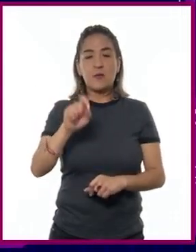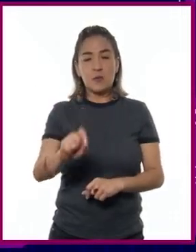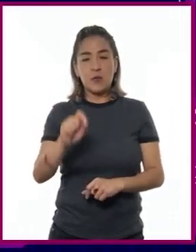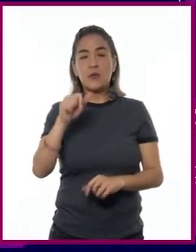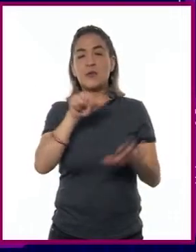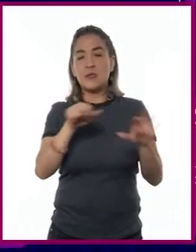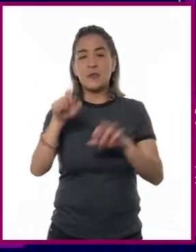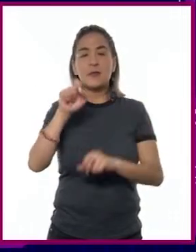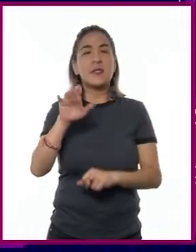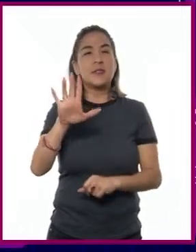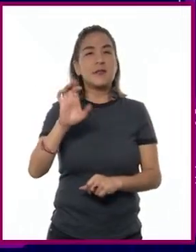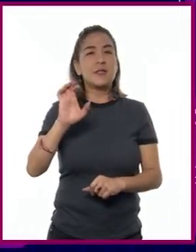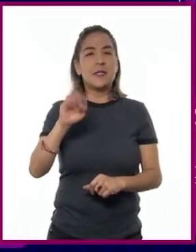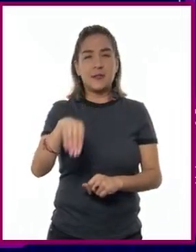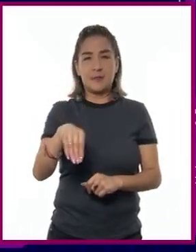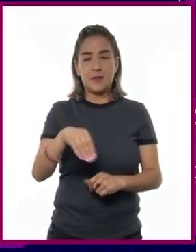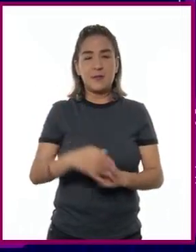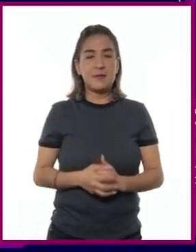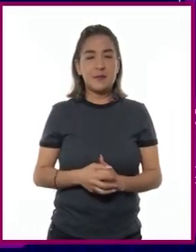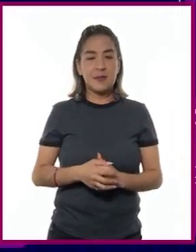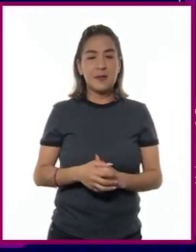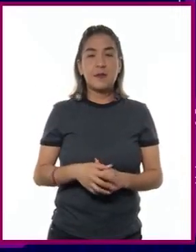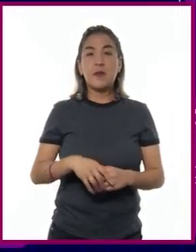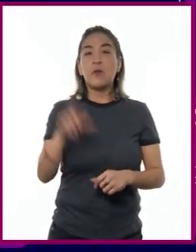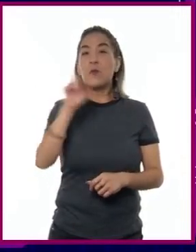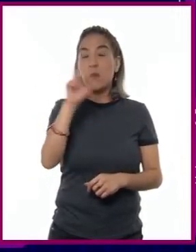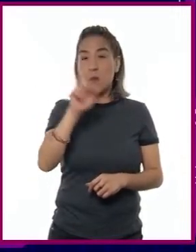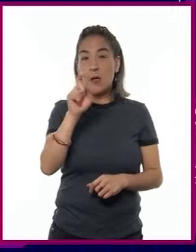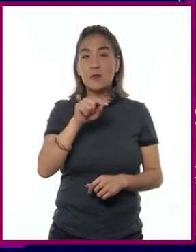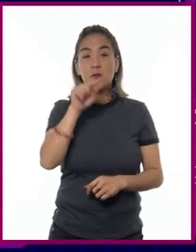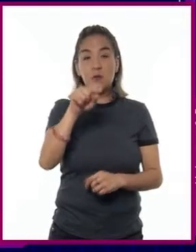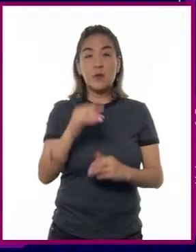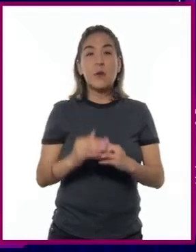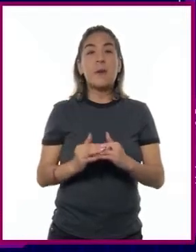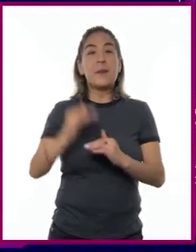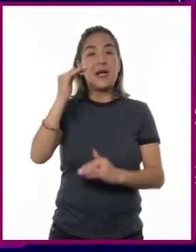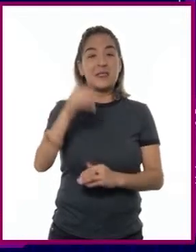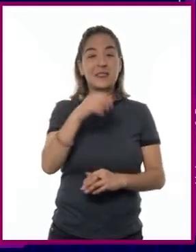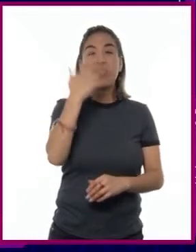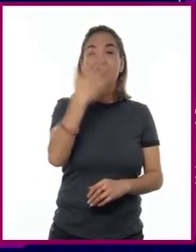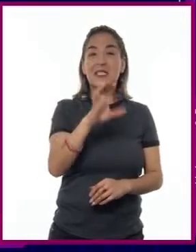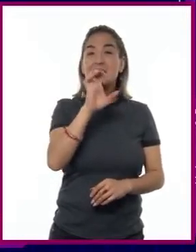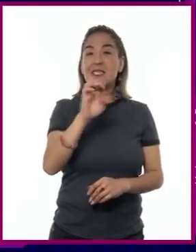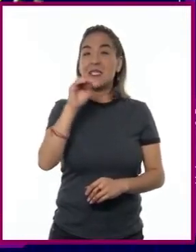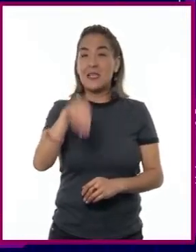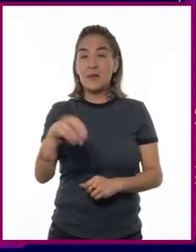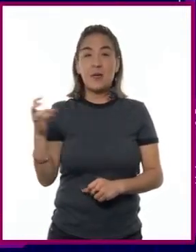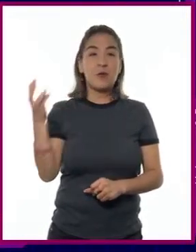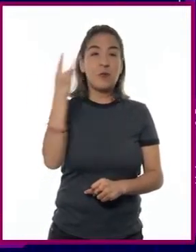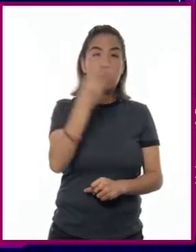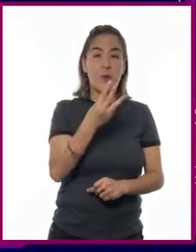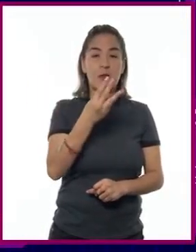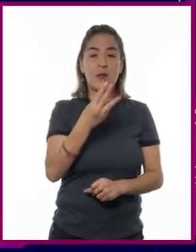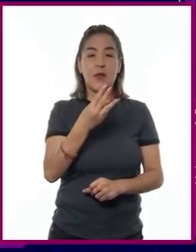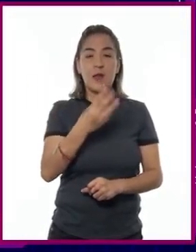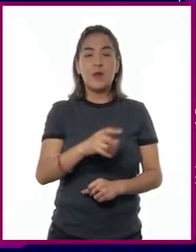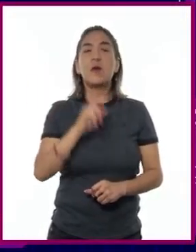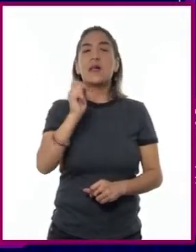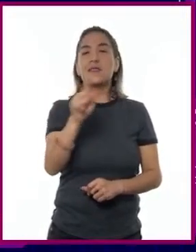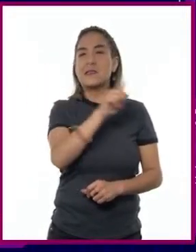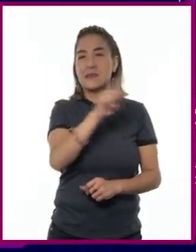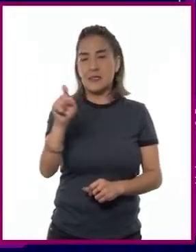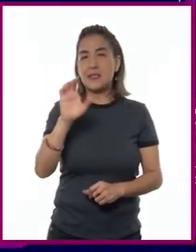0.625 centímetros. Al elevar 10 centímetros al cuadrado, se obtienen 100